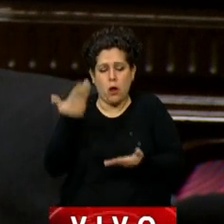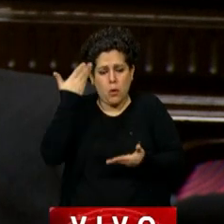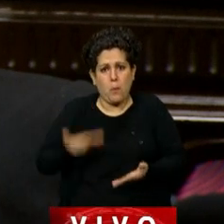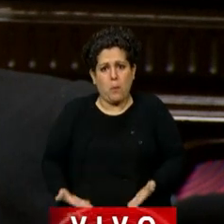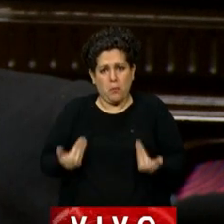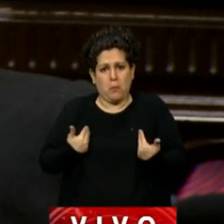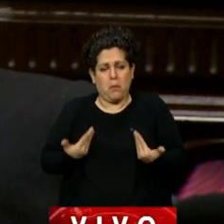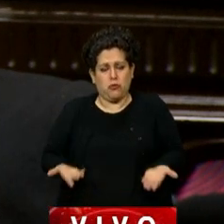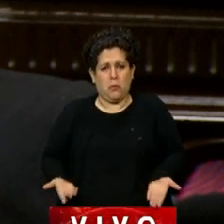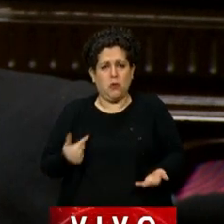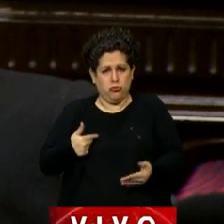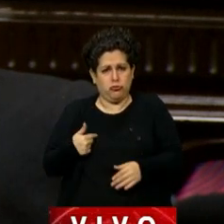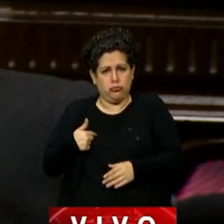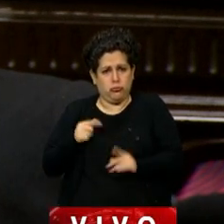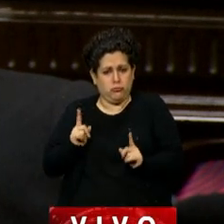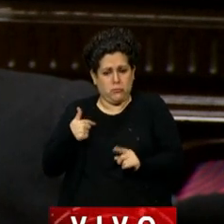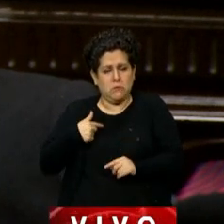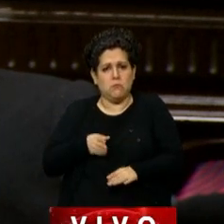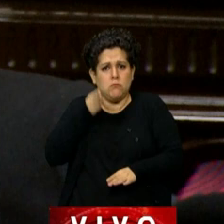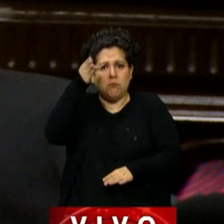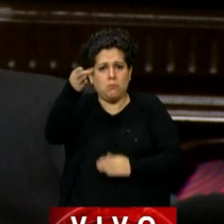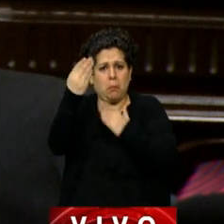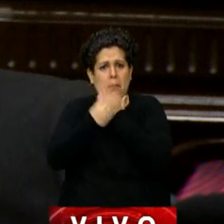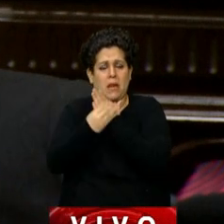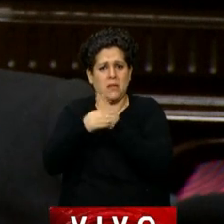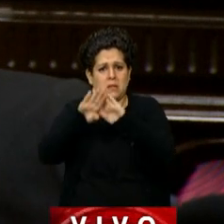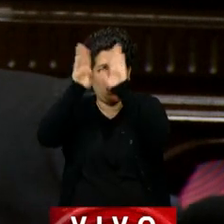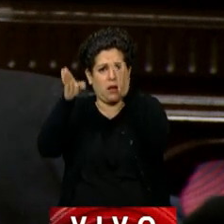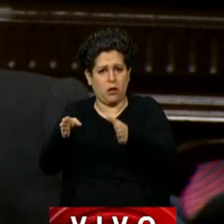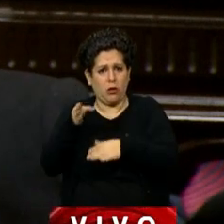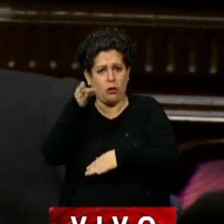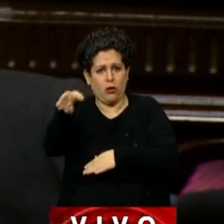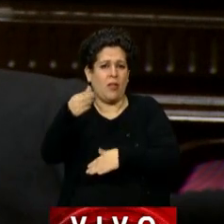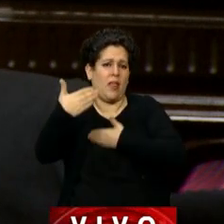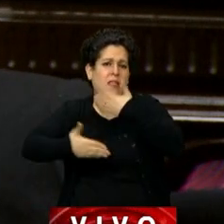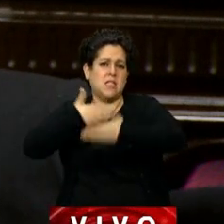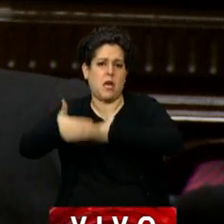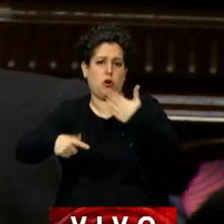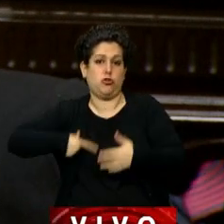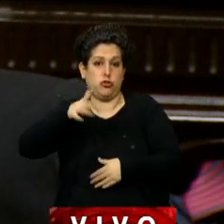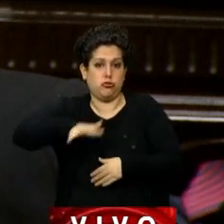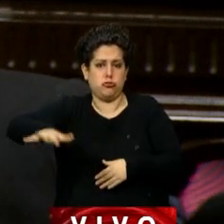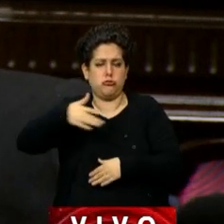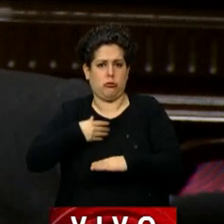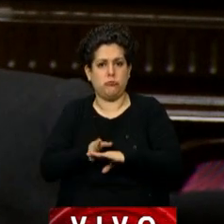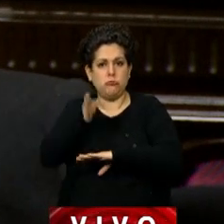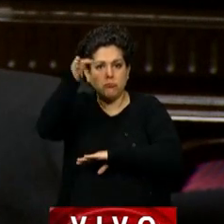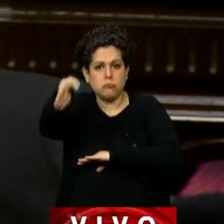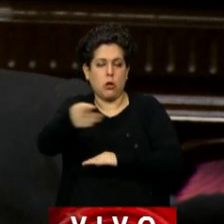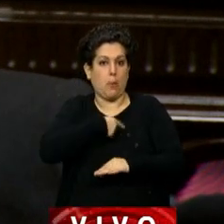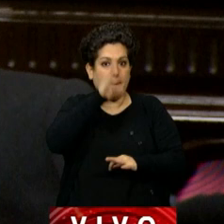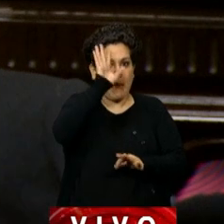Personalmente me dirigí al Ministerio de Desarrollo Social